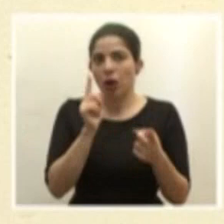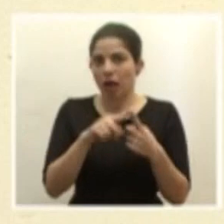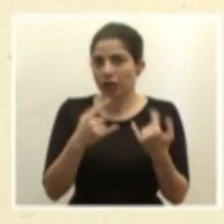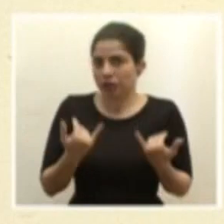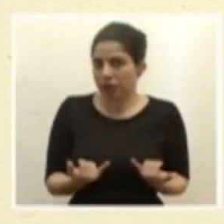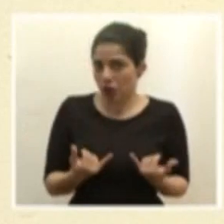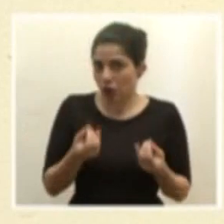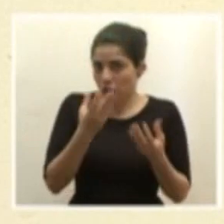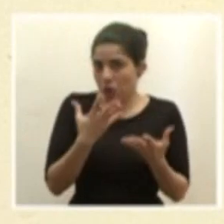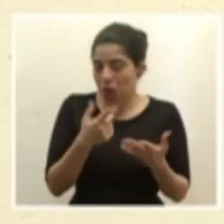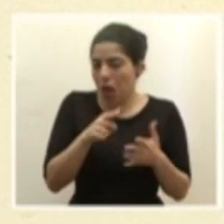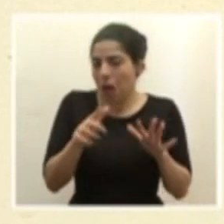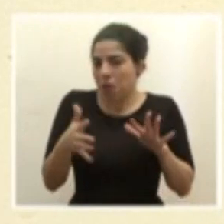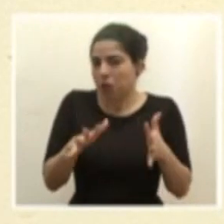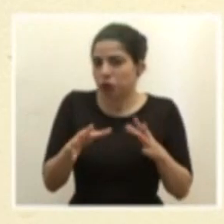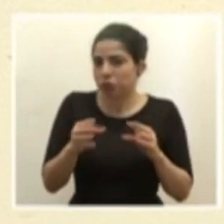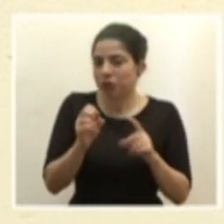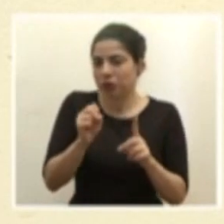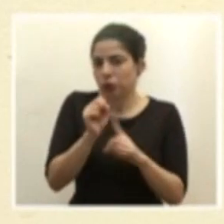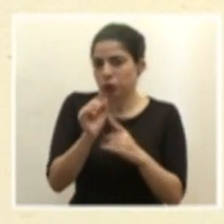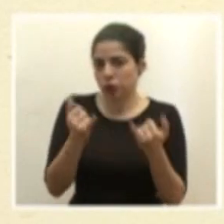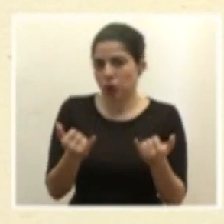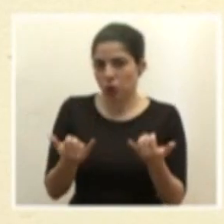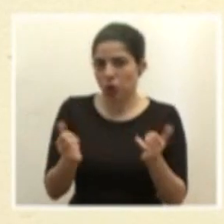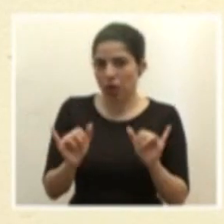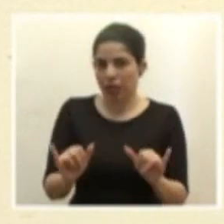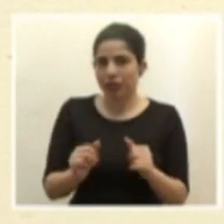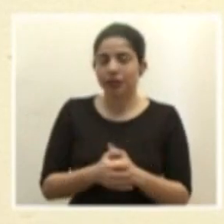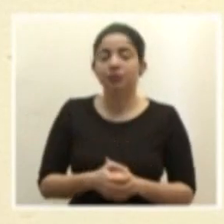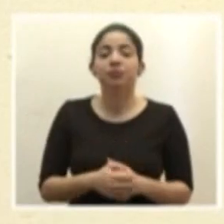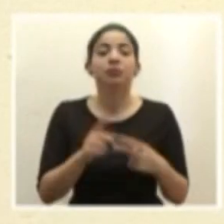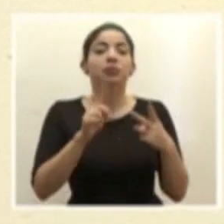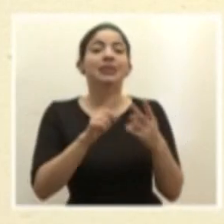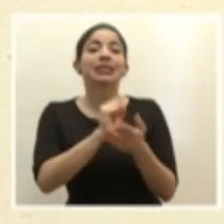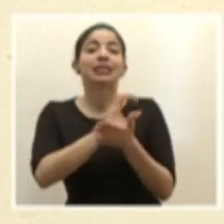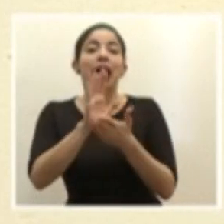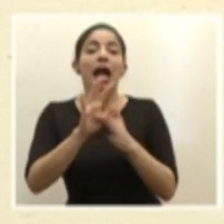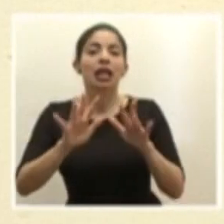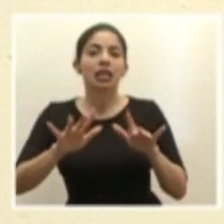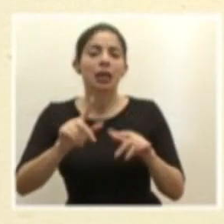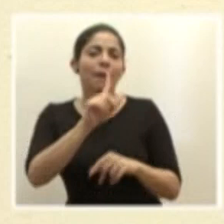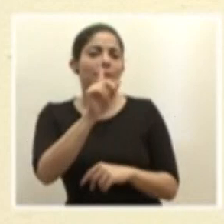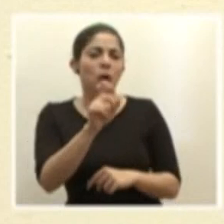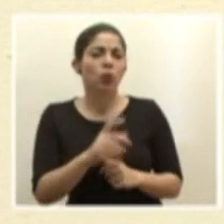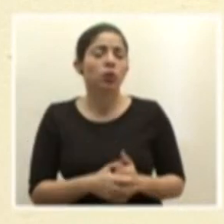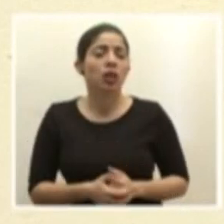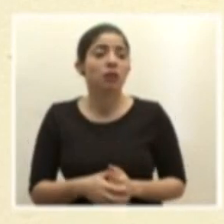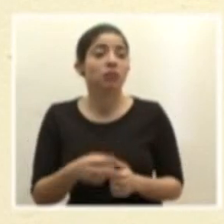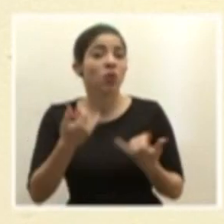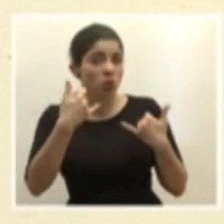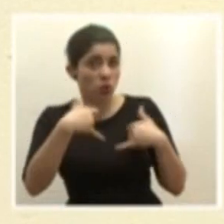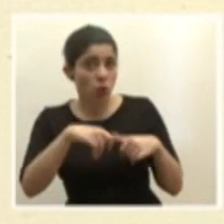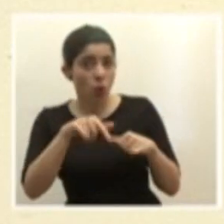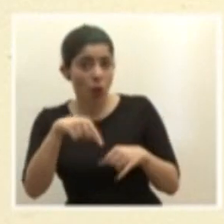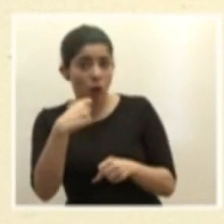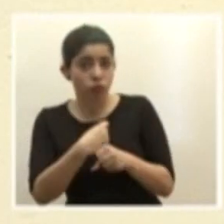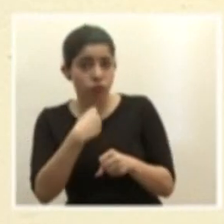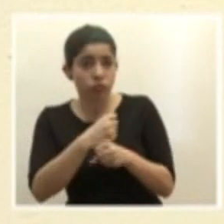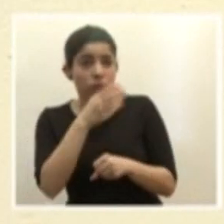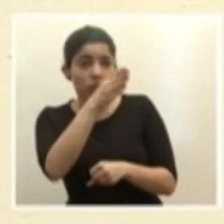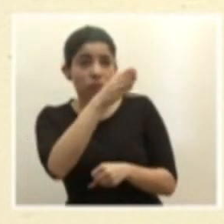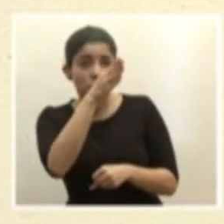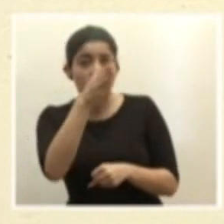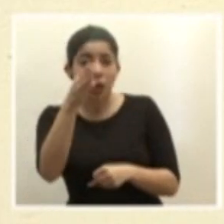tengo. Por allí va más o menos la circunstancia. El medio San Carlos Digital consulta, ¿sigue activo el operativo en